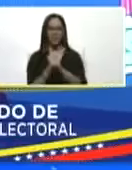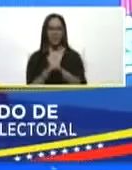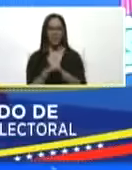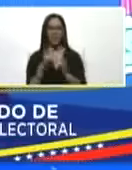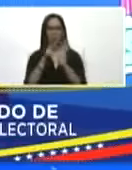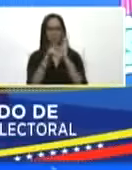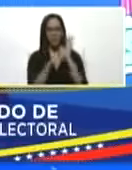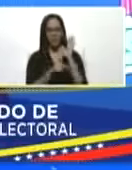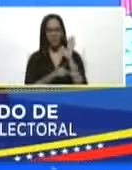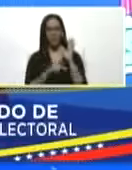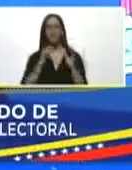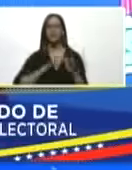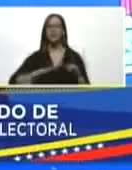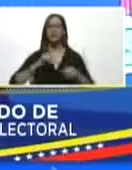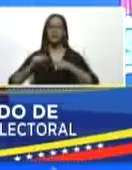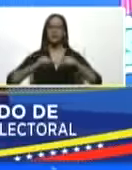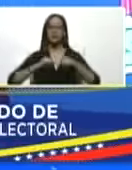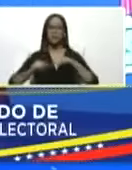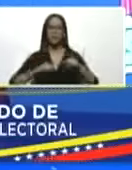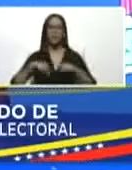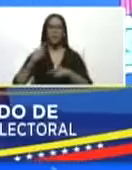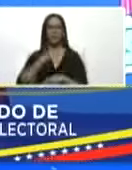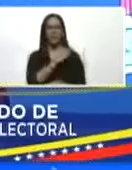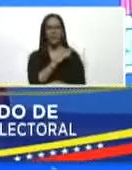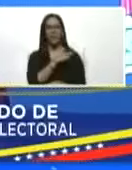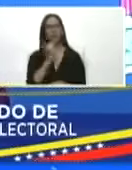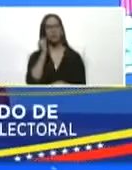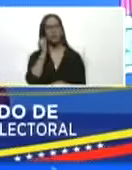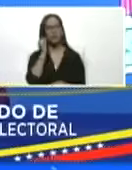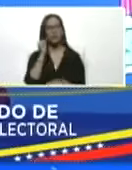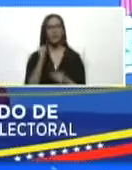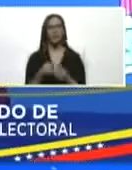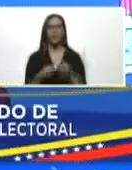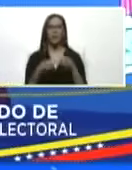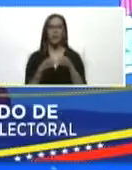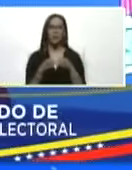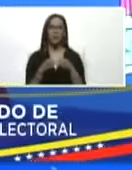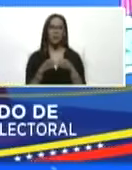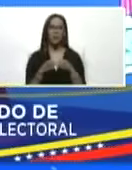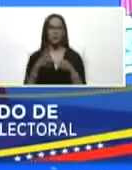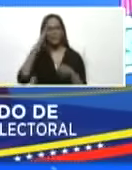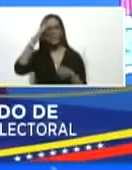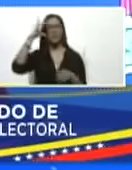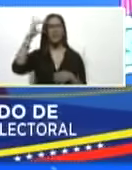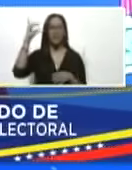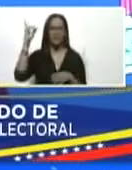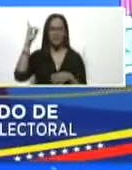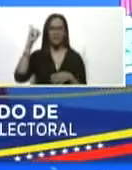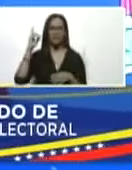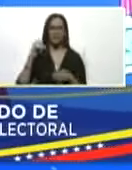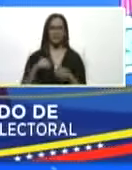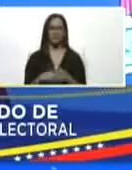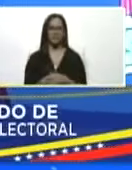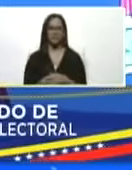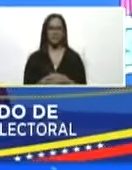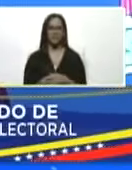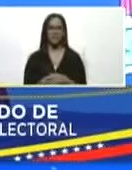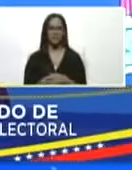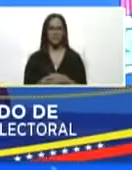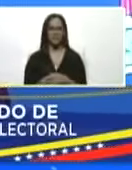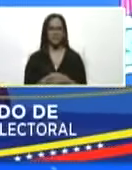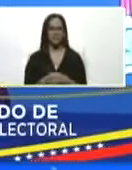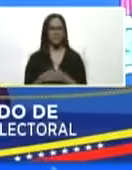programático estará dirigido por otra jefa, otra mujer, la compañera Delcy Eloína Rodríguez